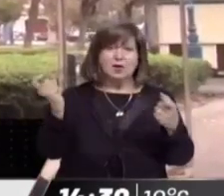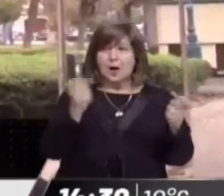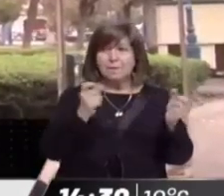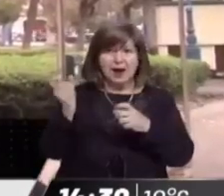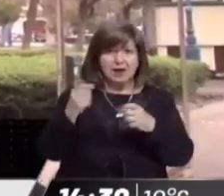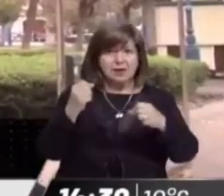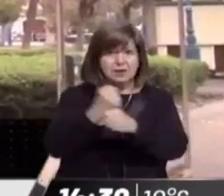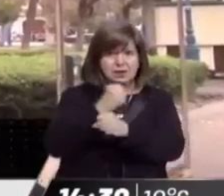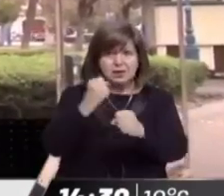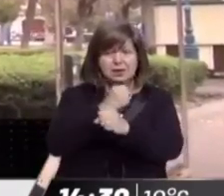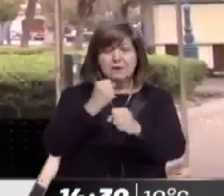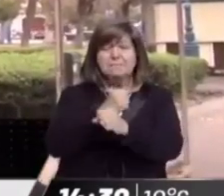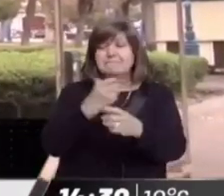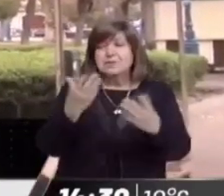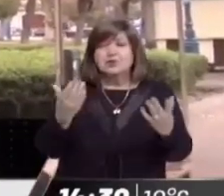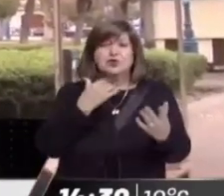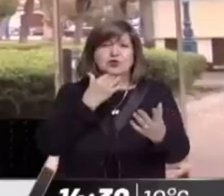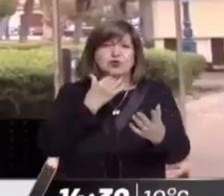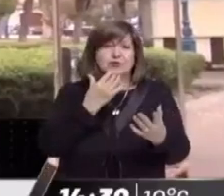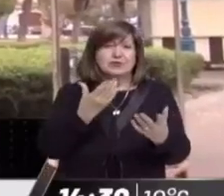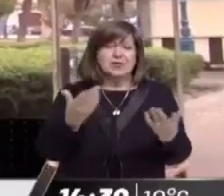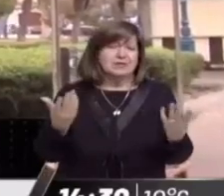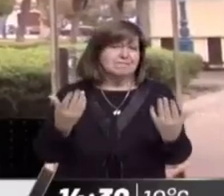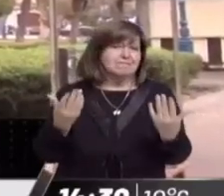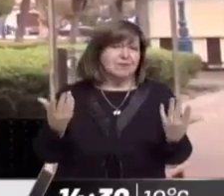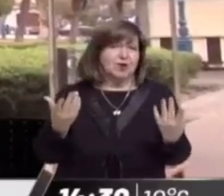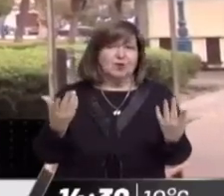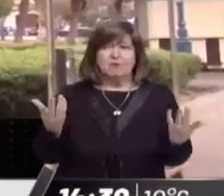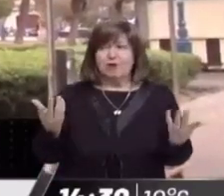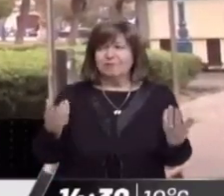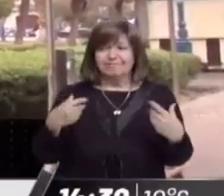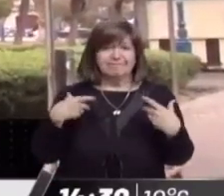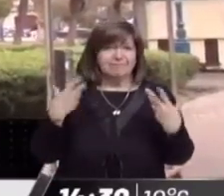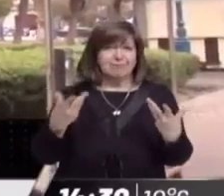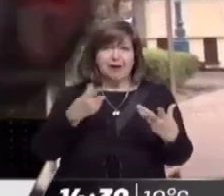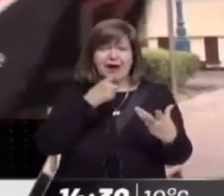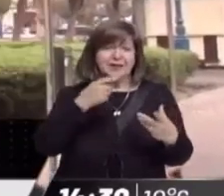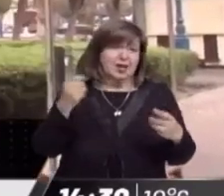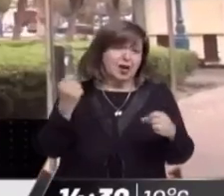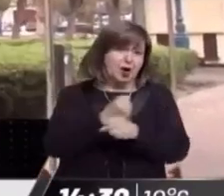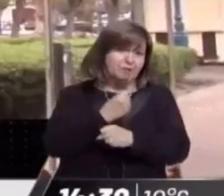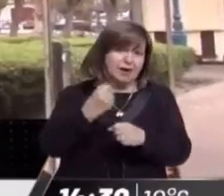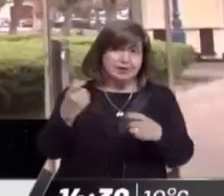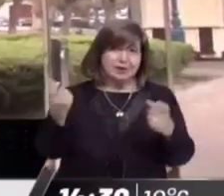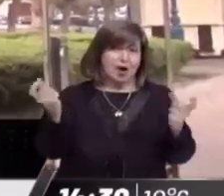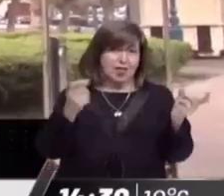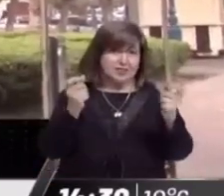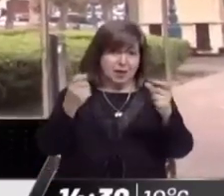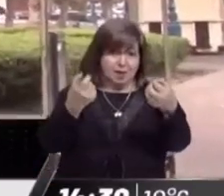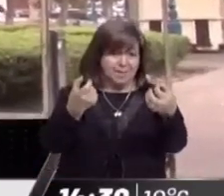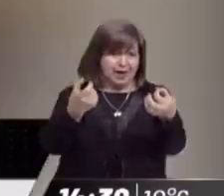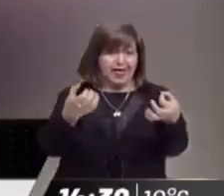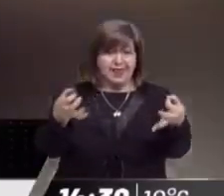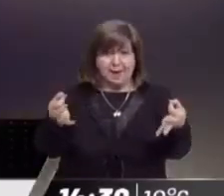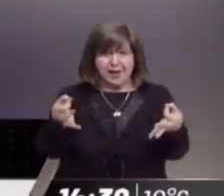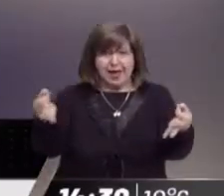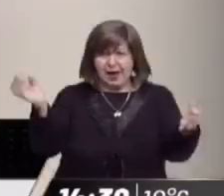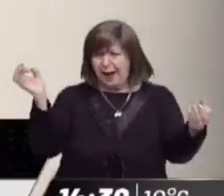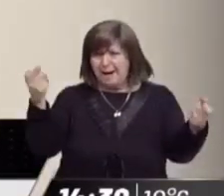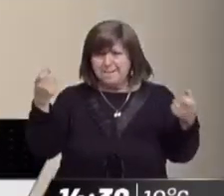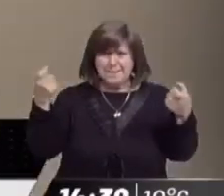lo harán, verdaderamente. No sé si será para ser más canchero o qué, pero se ve que sí. Pasa. Pasa y demasiado.